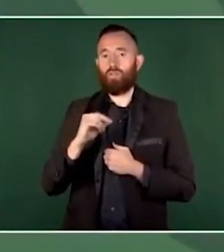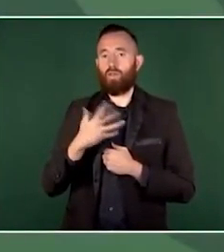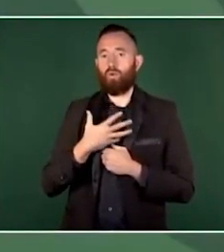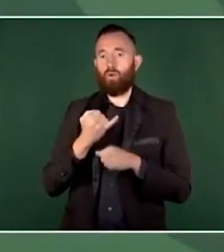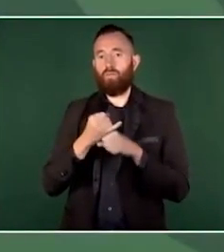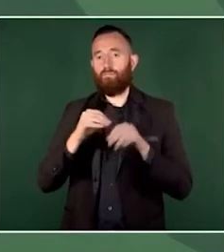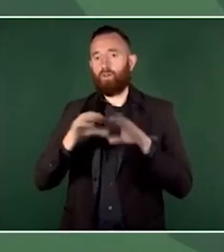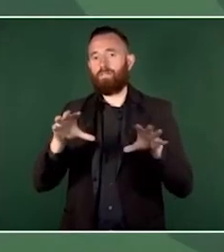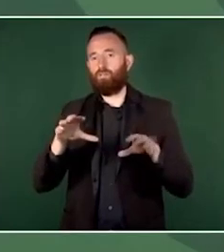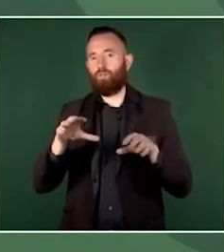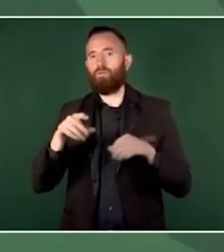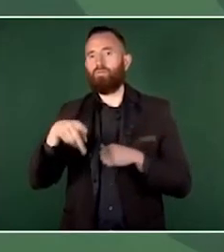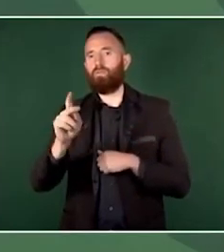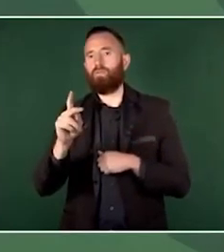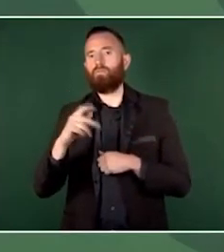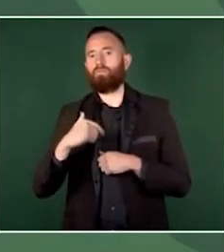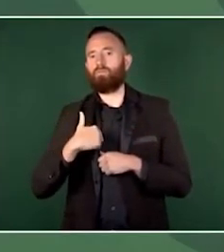conozco